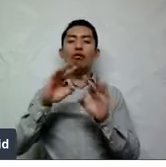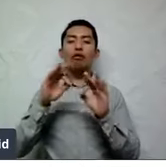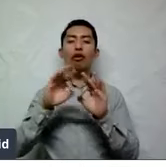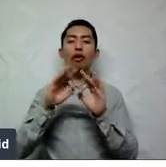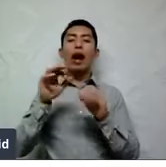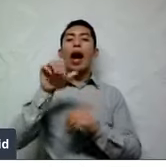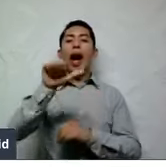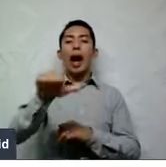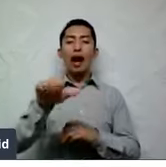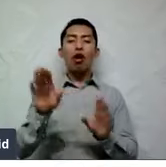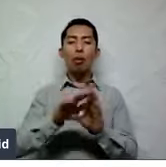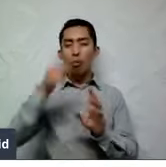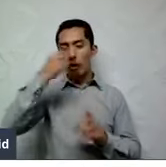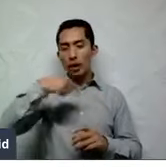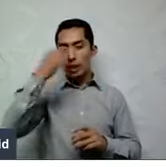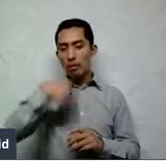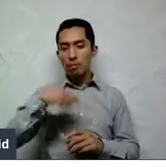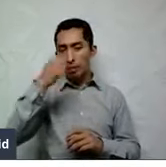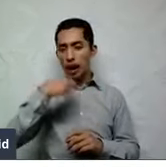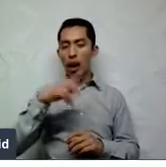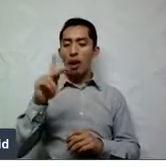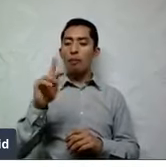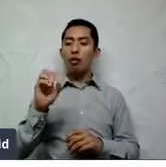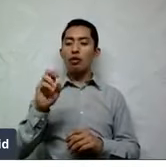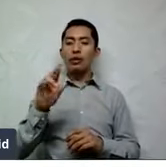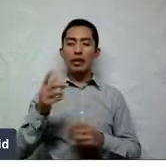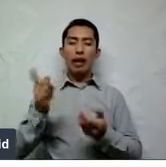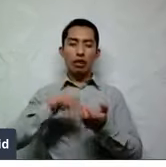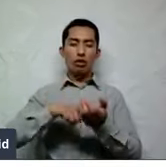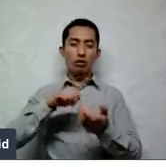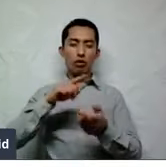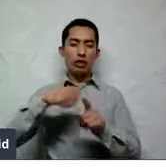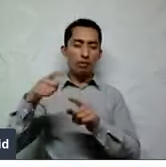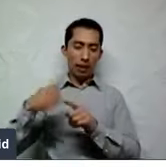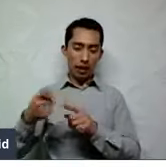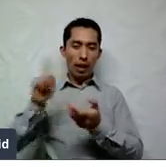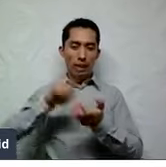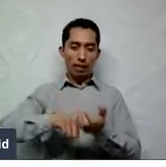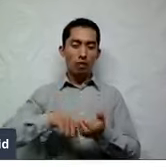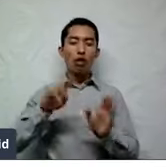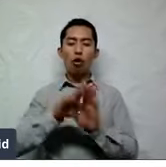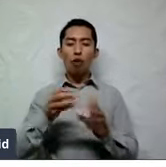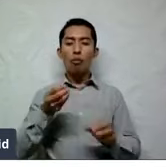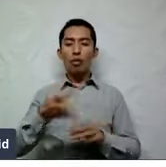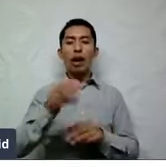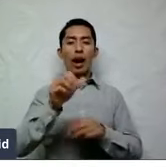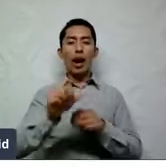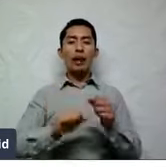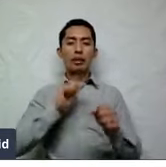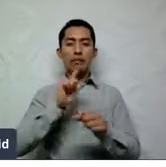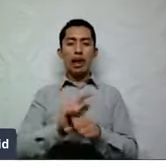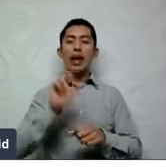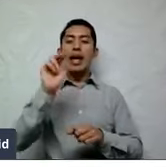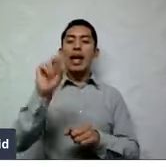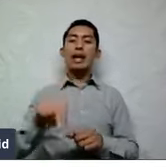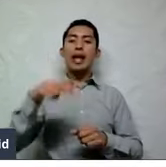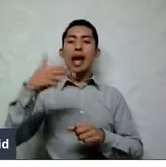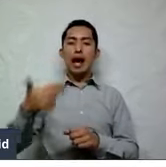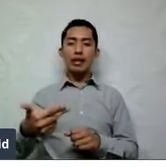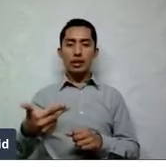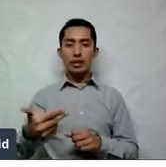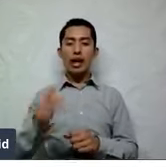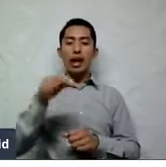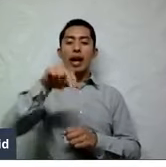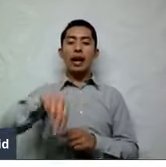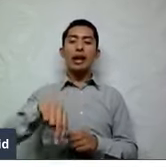porcina, la famosa gripa aviar, etcétera, que tienen sus nombres, los famosos NH, que es